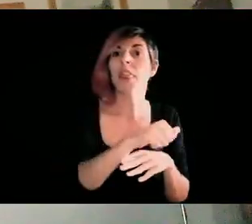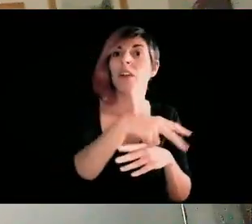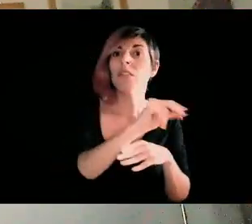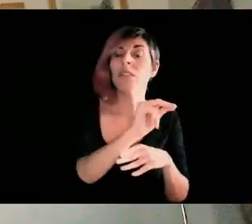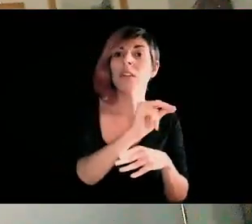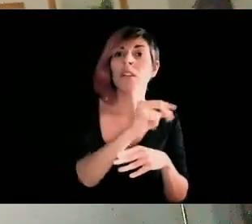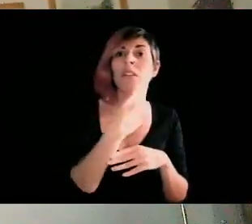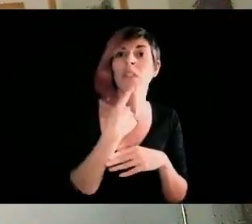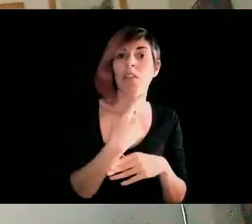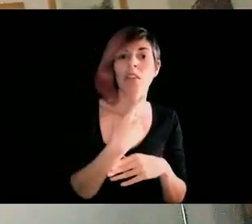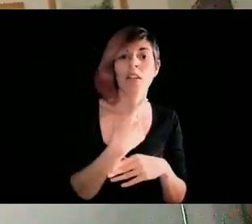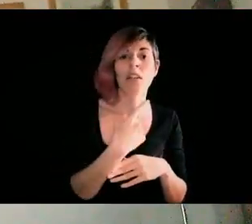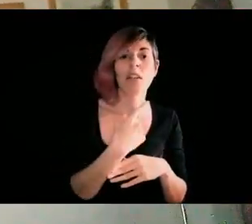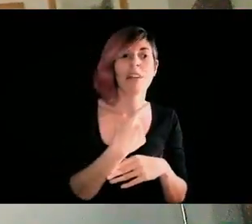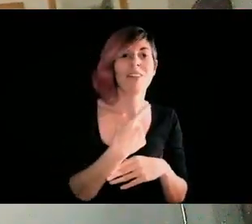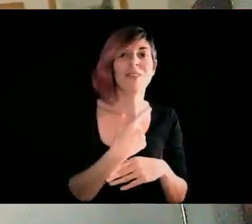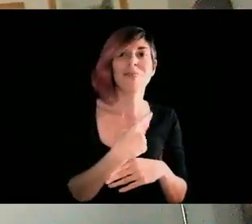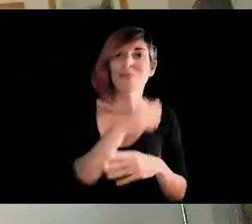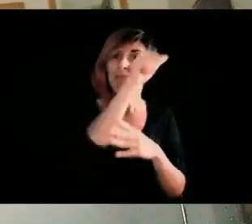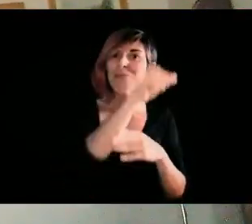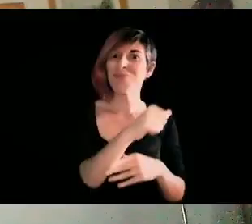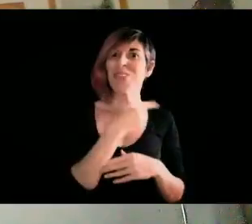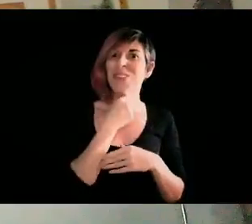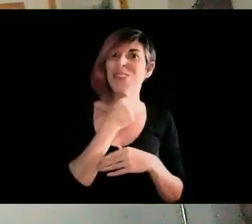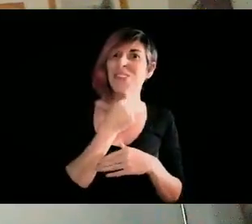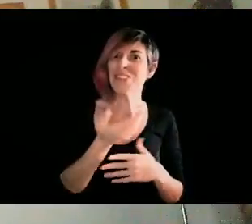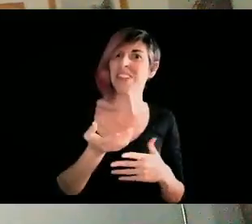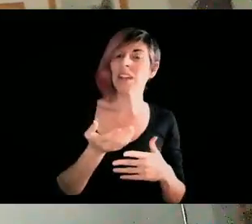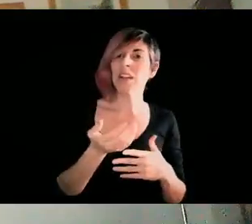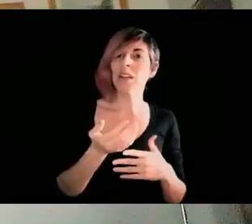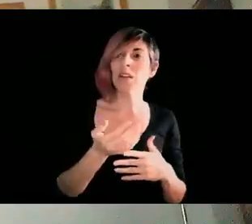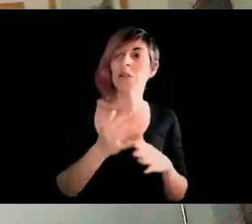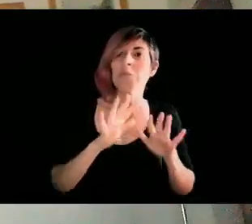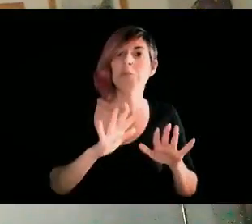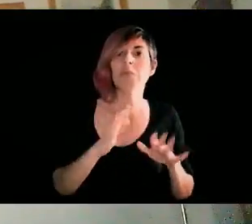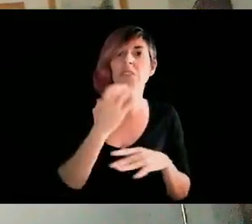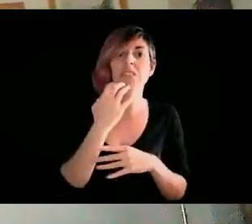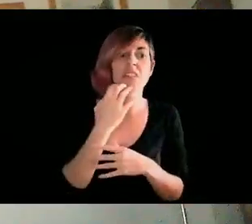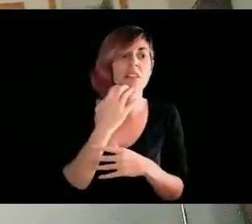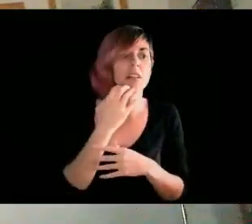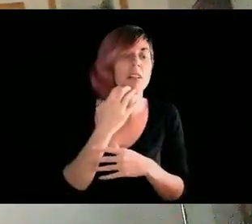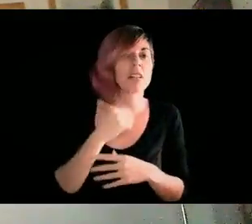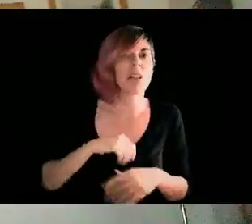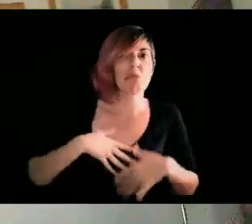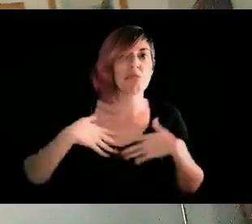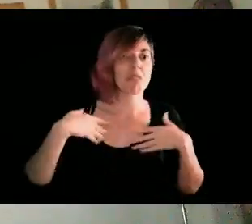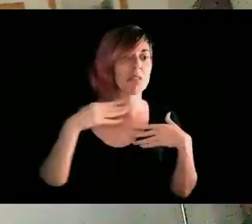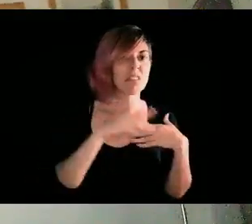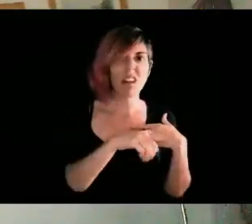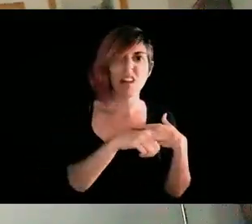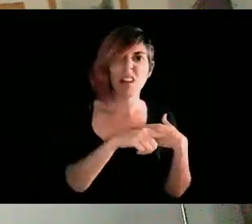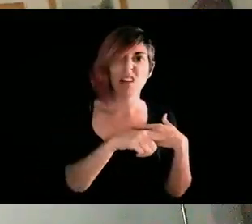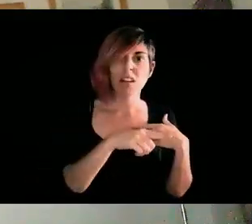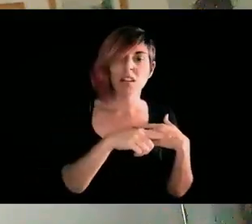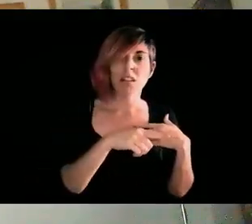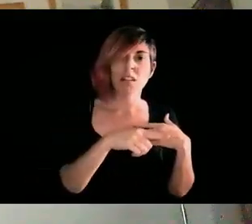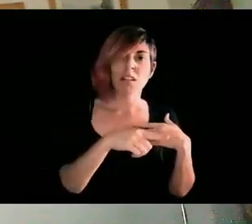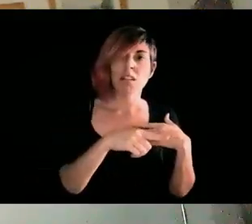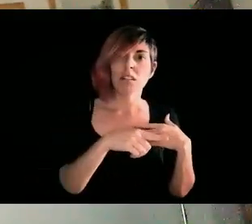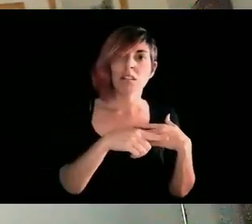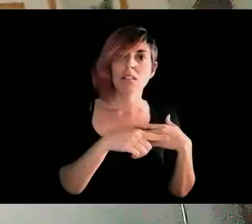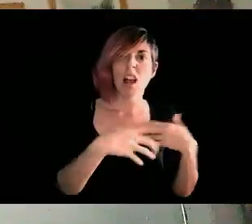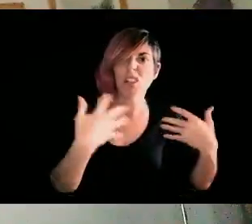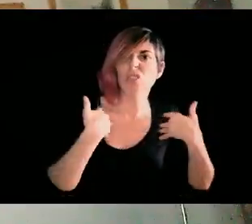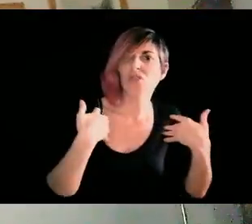me ha gustado la película? Es como si las emociones en la ficción, en el mundo de los libros y en el mundo de las películas,